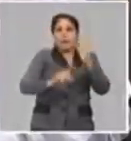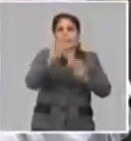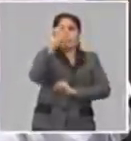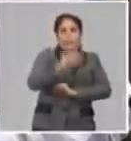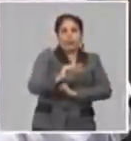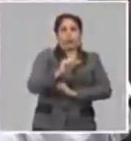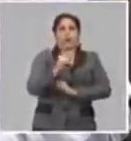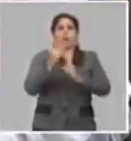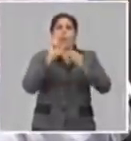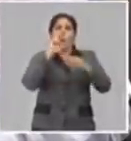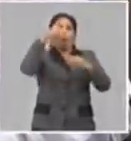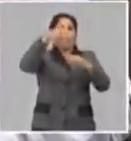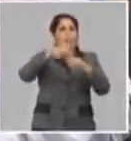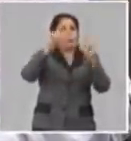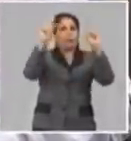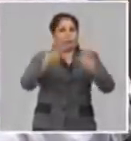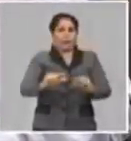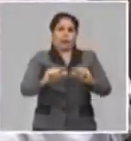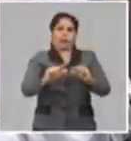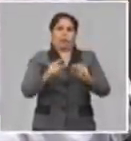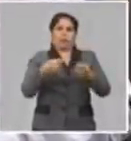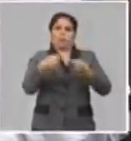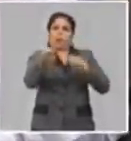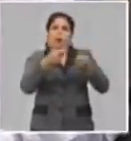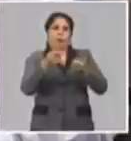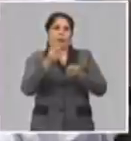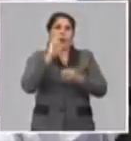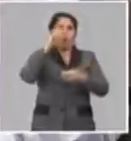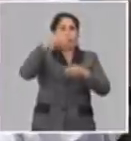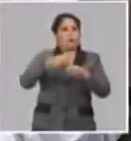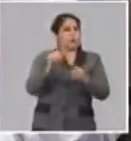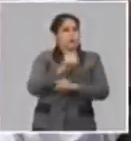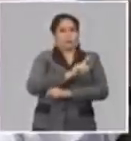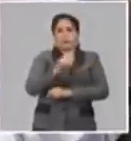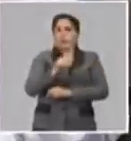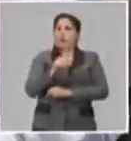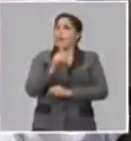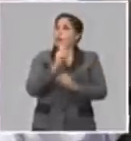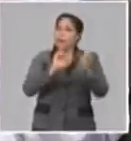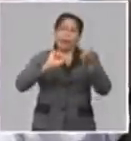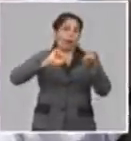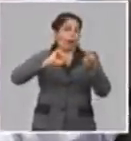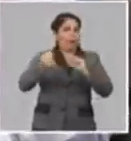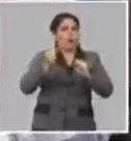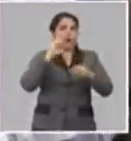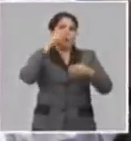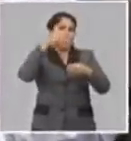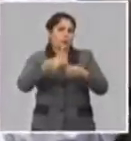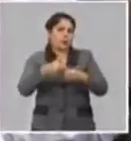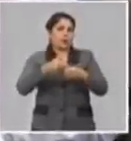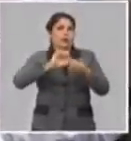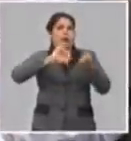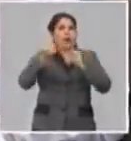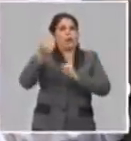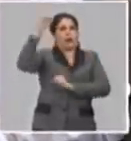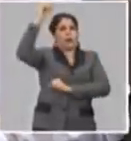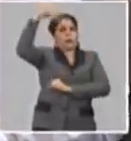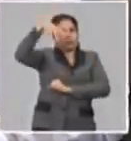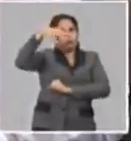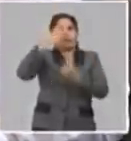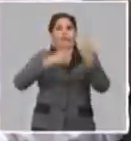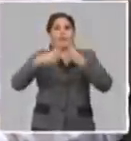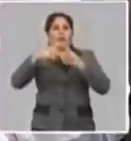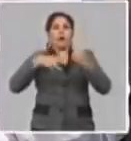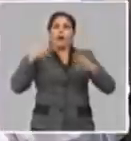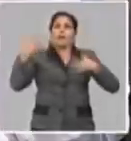hacer utilizando más eficientemente los recursos. Y ese ahorro tiene que primar en la estrategia. Y la motivación por el